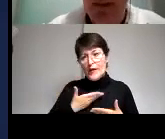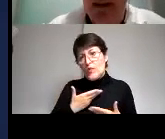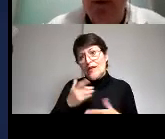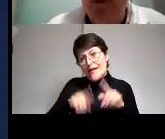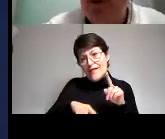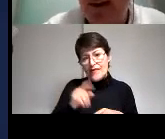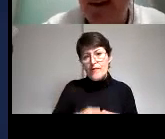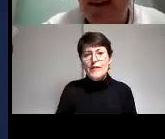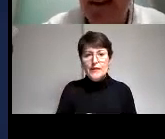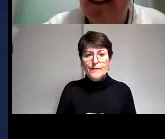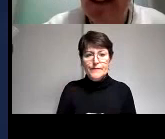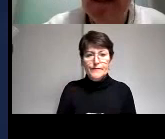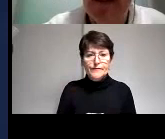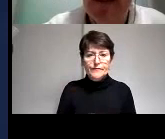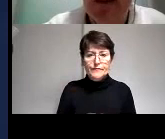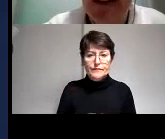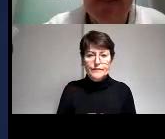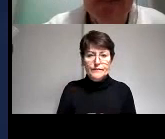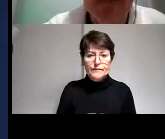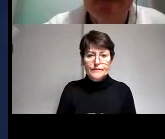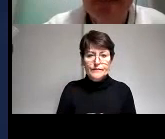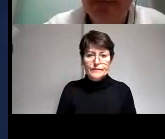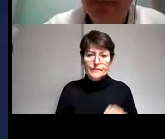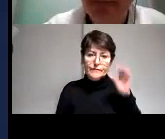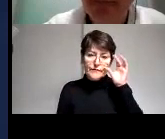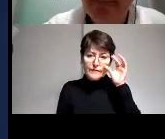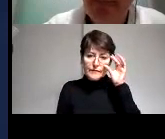los principales productores de esta serotonina.